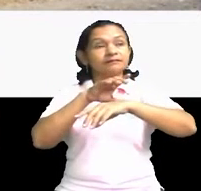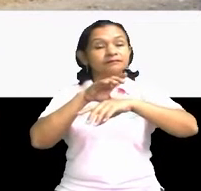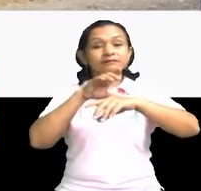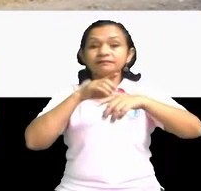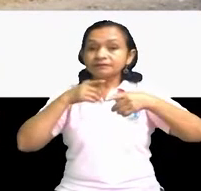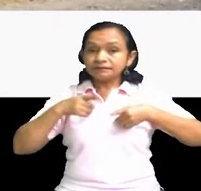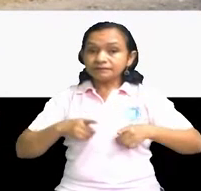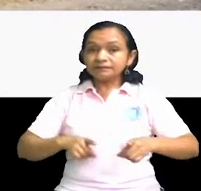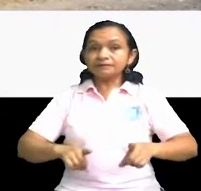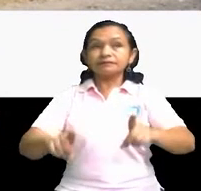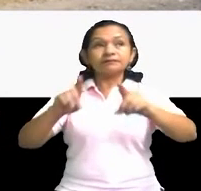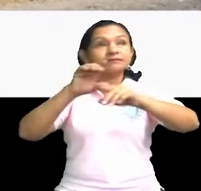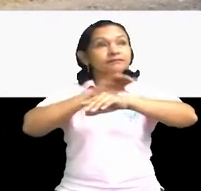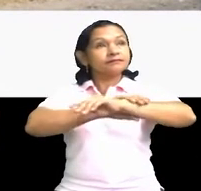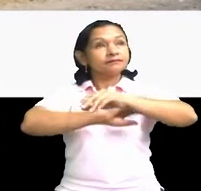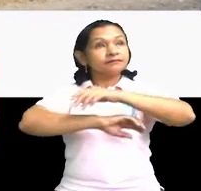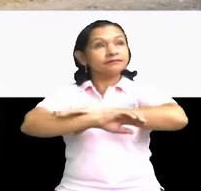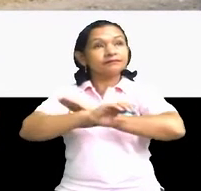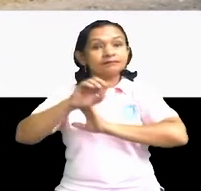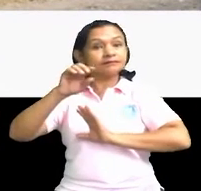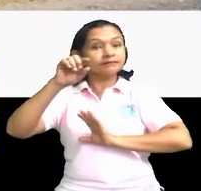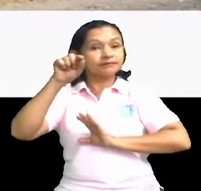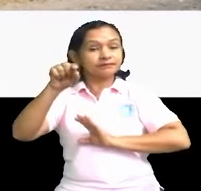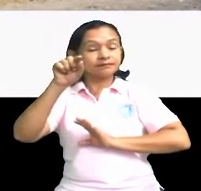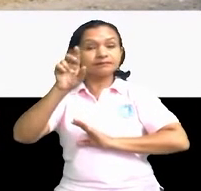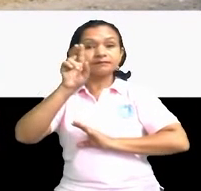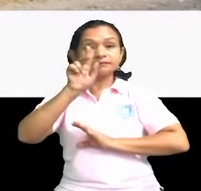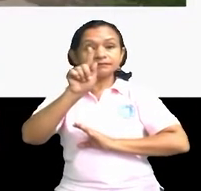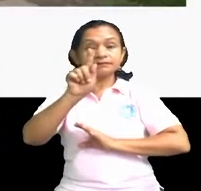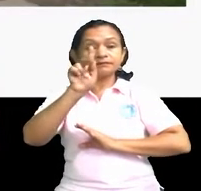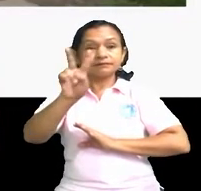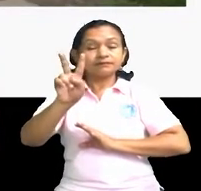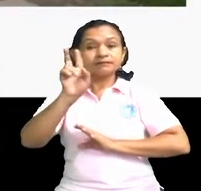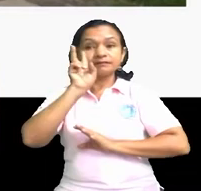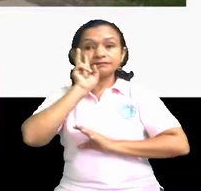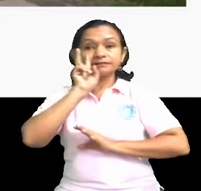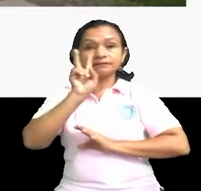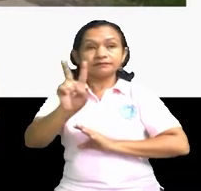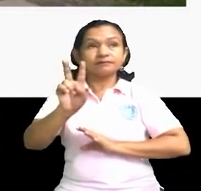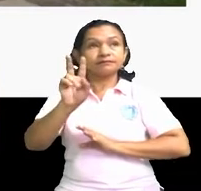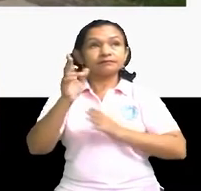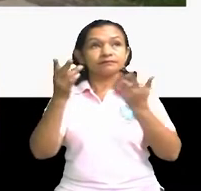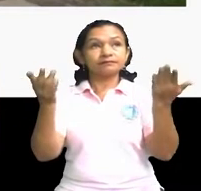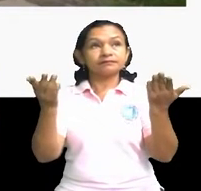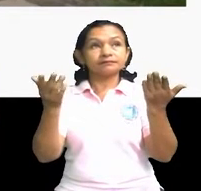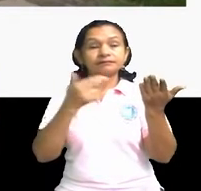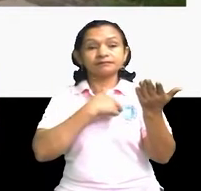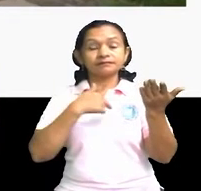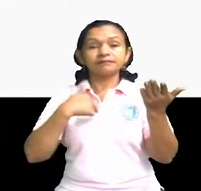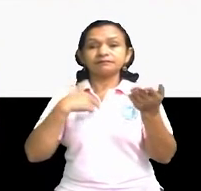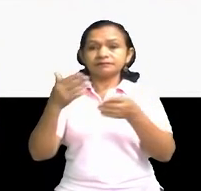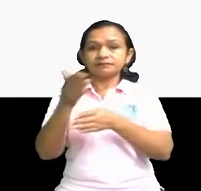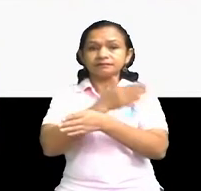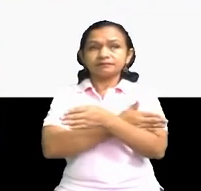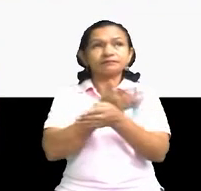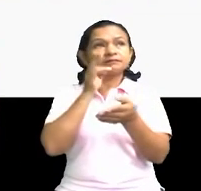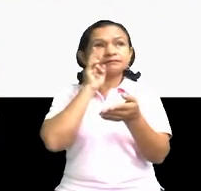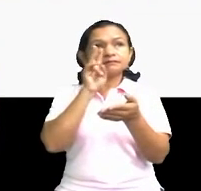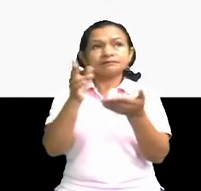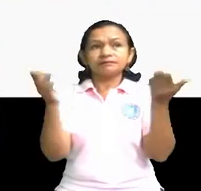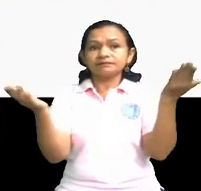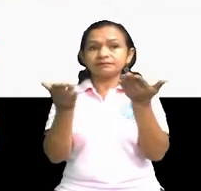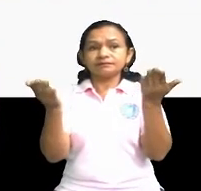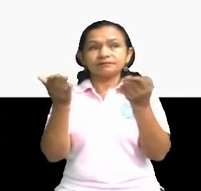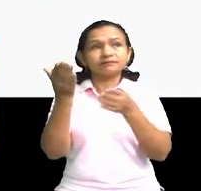Dignificación. Porque también aquí públicamente emplazo a los exfuncionarios que nos digan, ahí tienen, miren cómo estaban